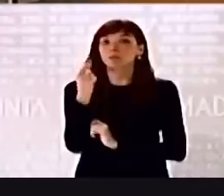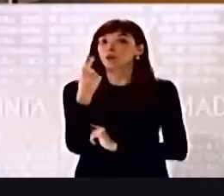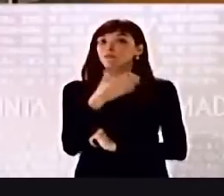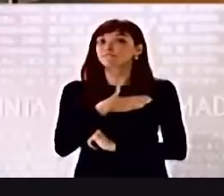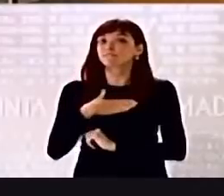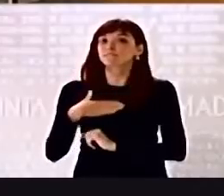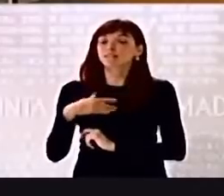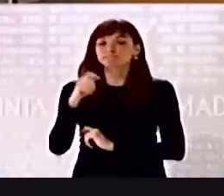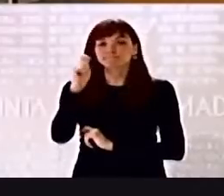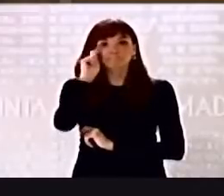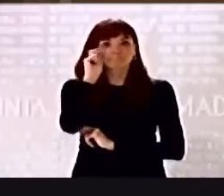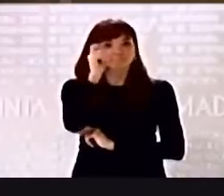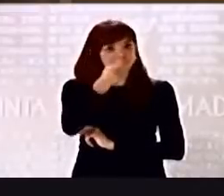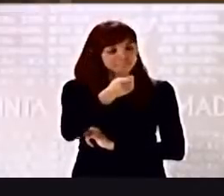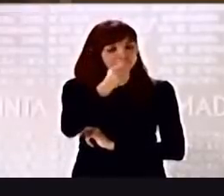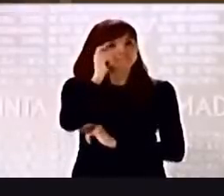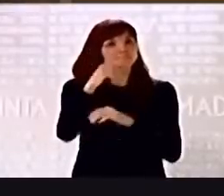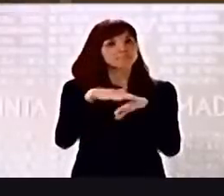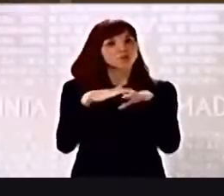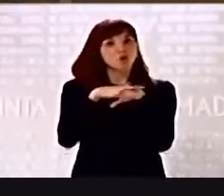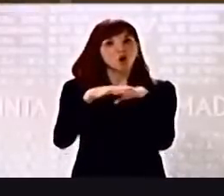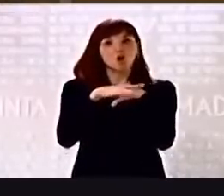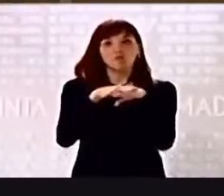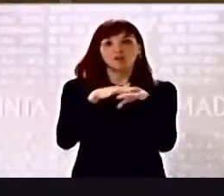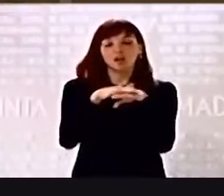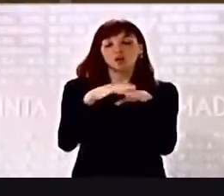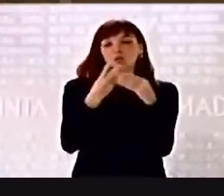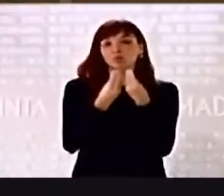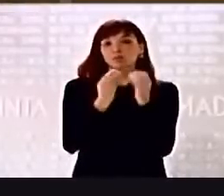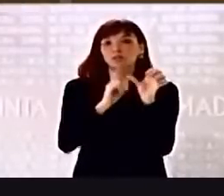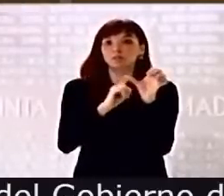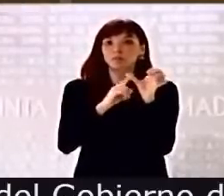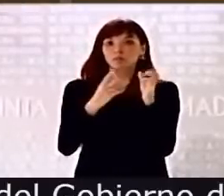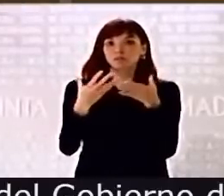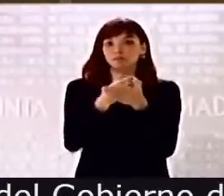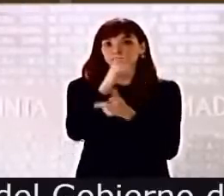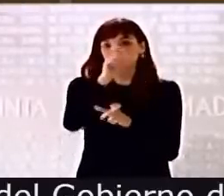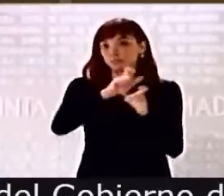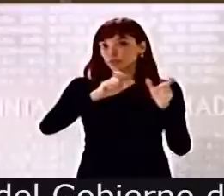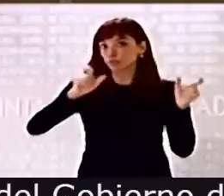las condolencias del Gobierno de la Junta de Extremadura a todas aquellas